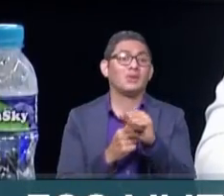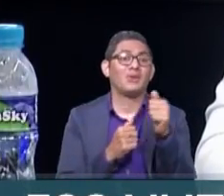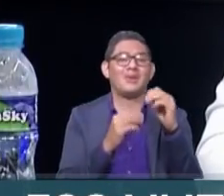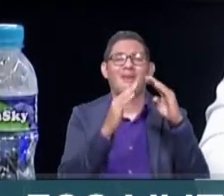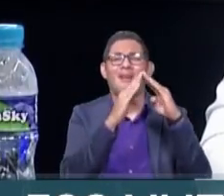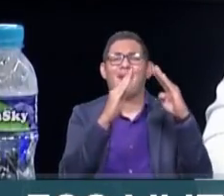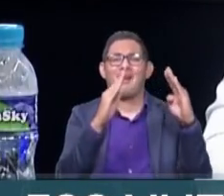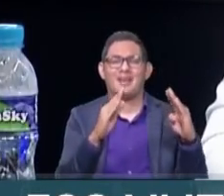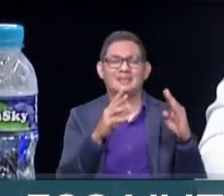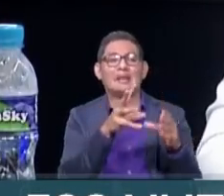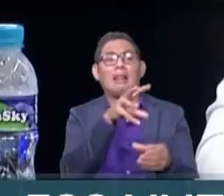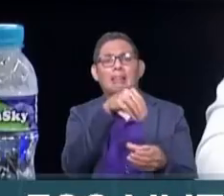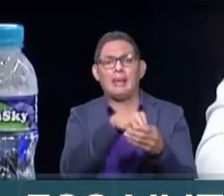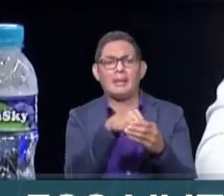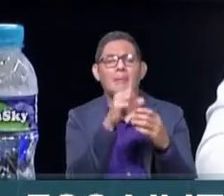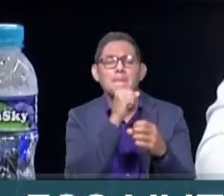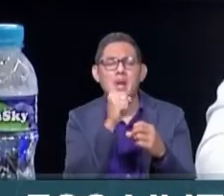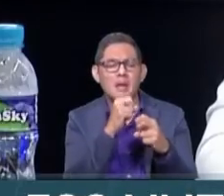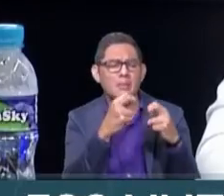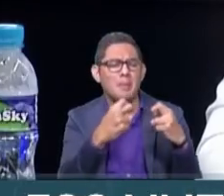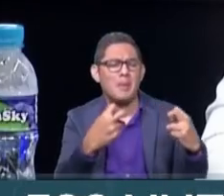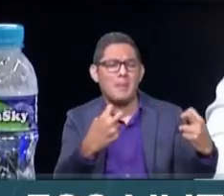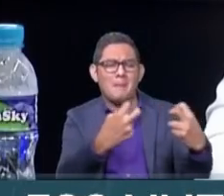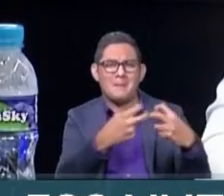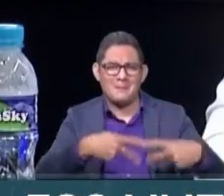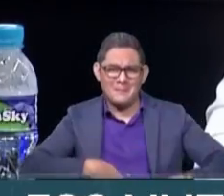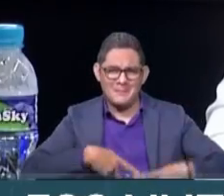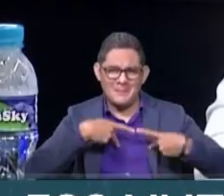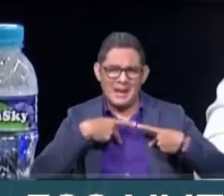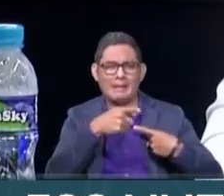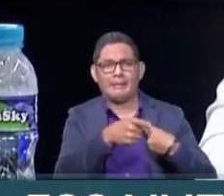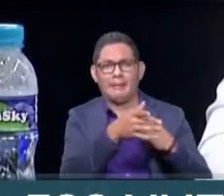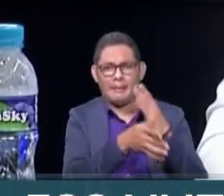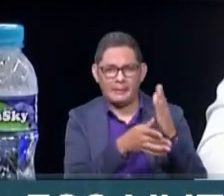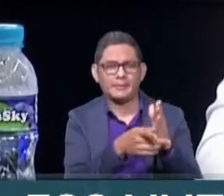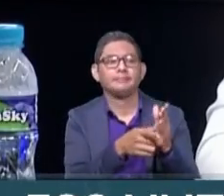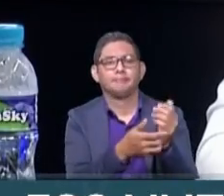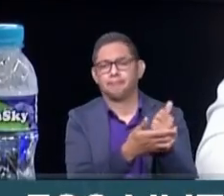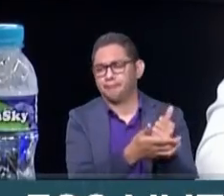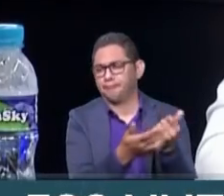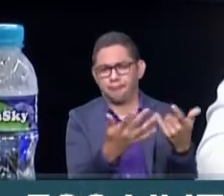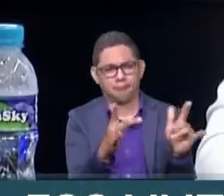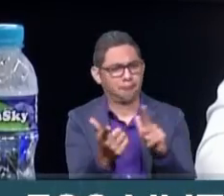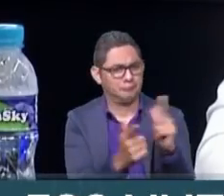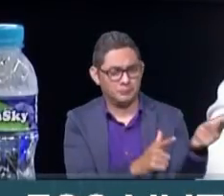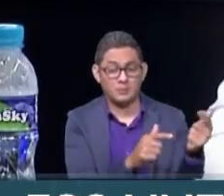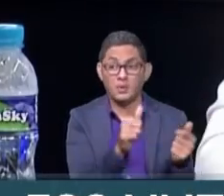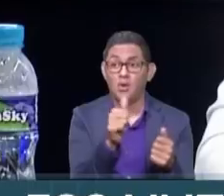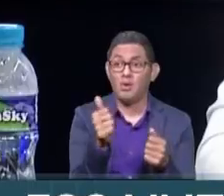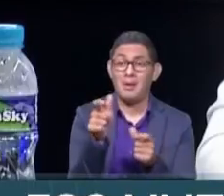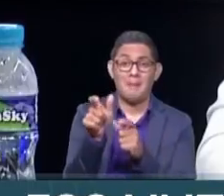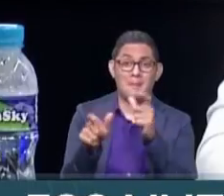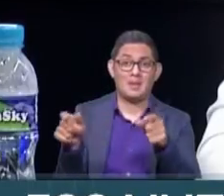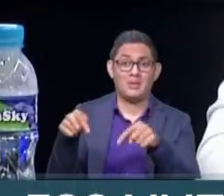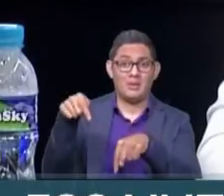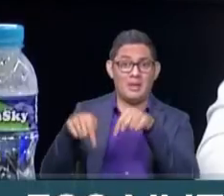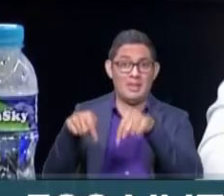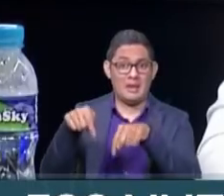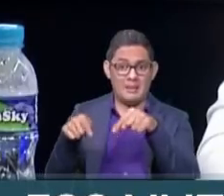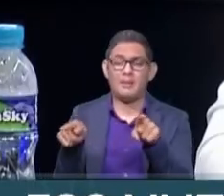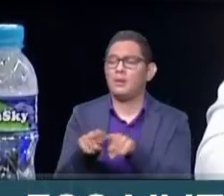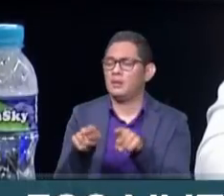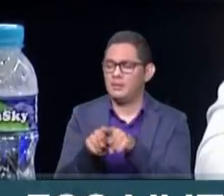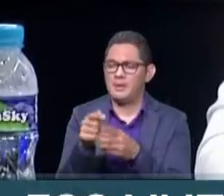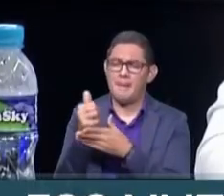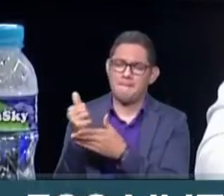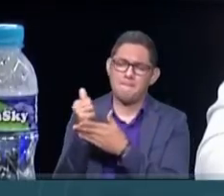los asilos ya los culminamos. En el tema de los discapacitados también estamos avanzando casa por casa